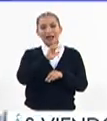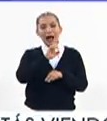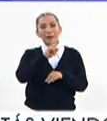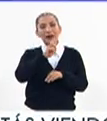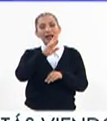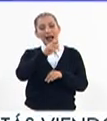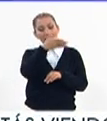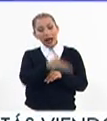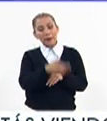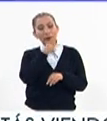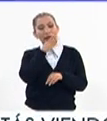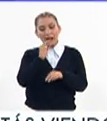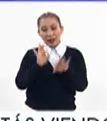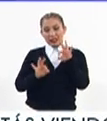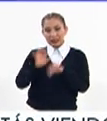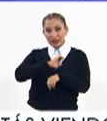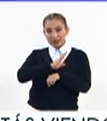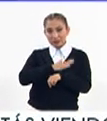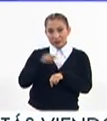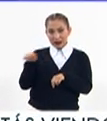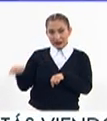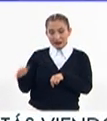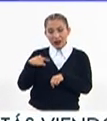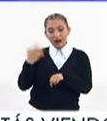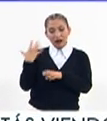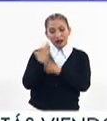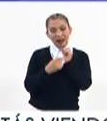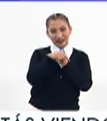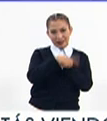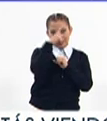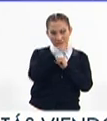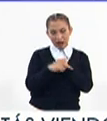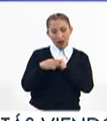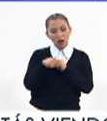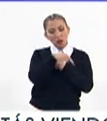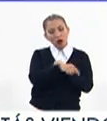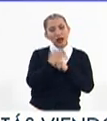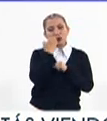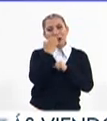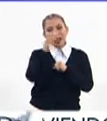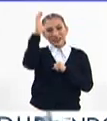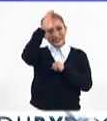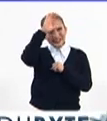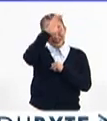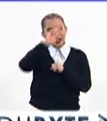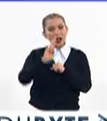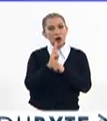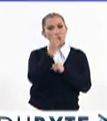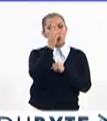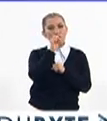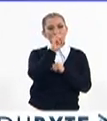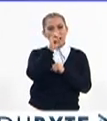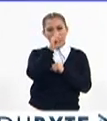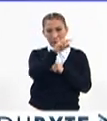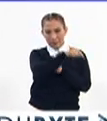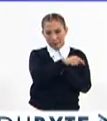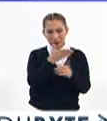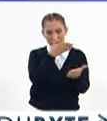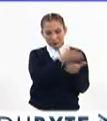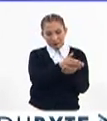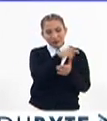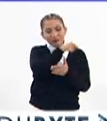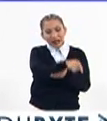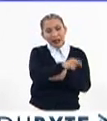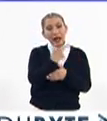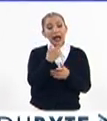Cabrera, considerado padre de la física española. Tras su exilio en México, fue acogido por la Facultad de Ciencia de la Universidad Nacional Autónoma de